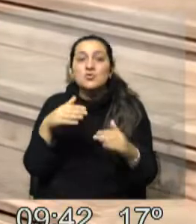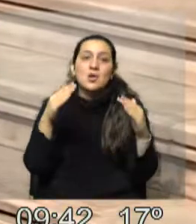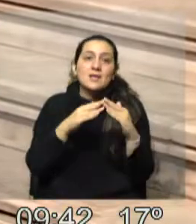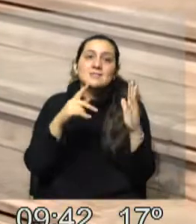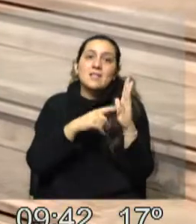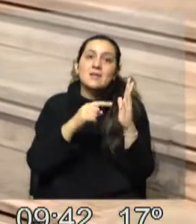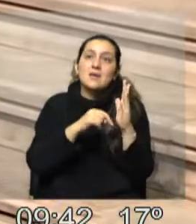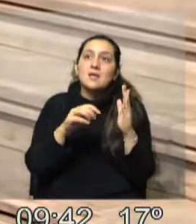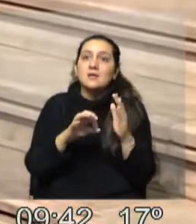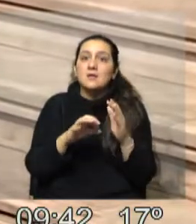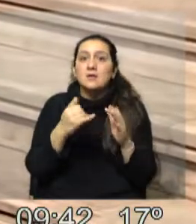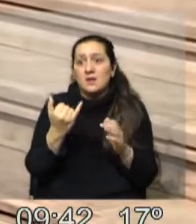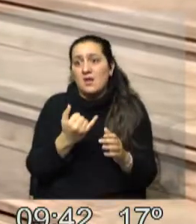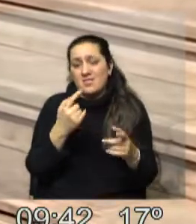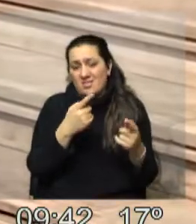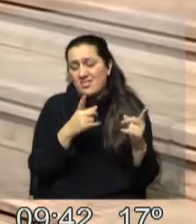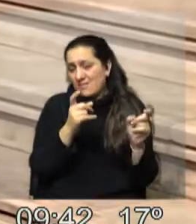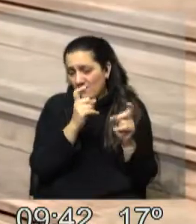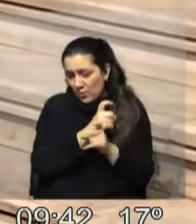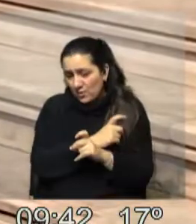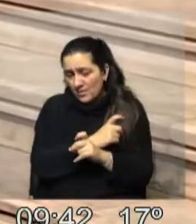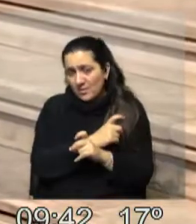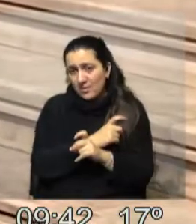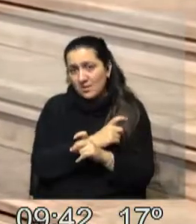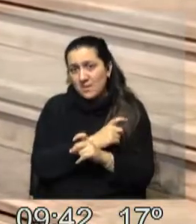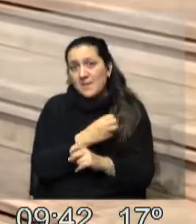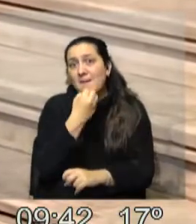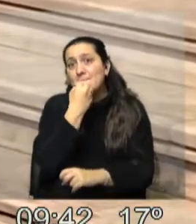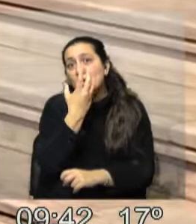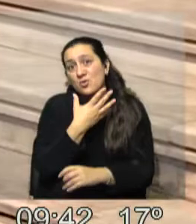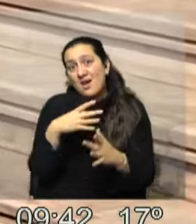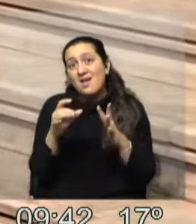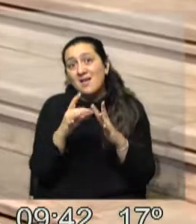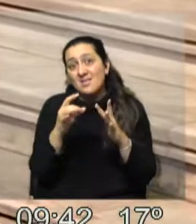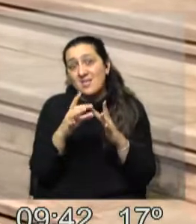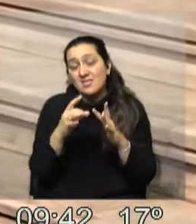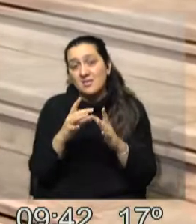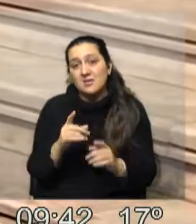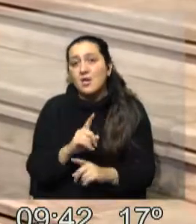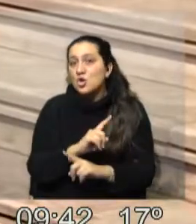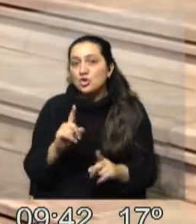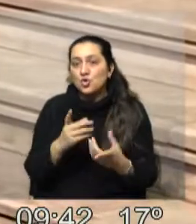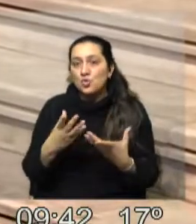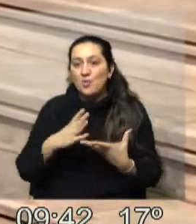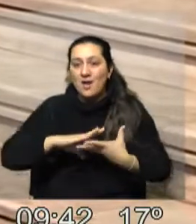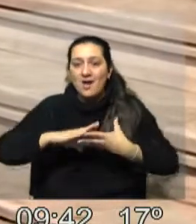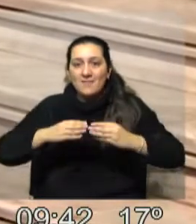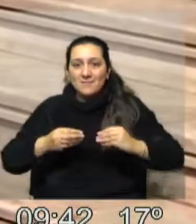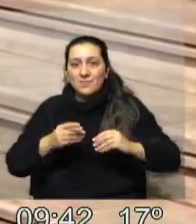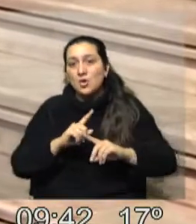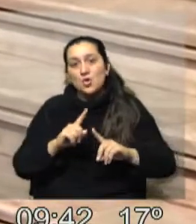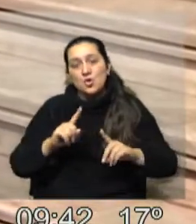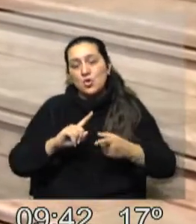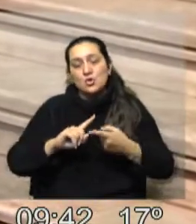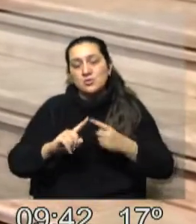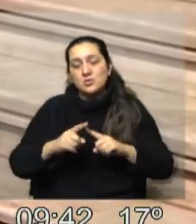o de otras maneras, tienen dificultad para mejorar las calidades. ¿No son amigables? No son amigables, no están bien vinculados